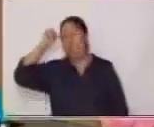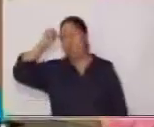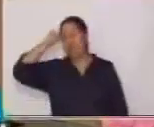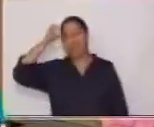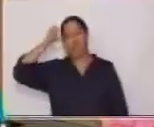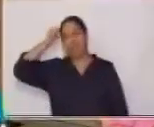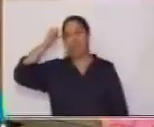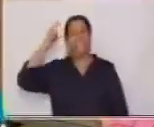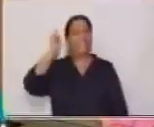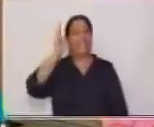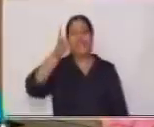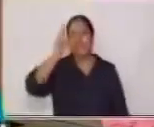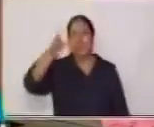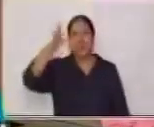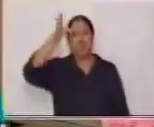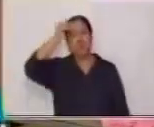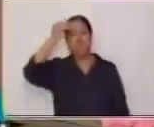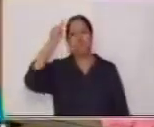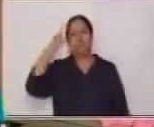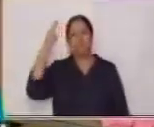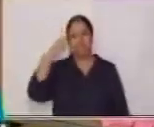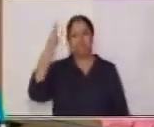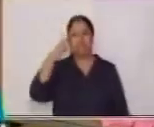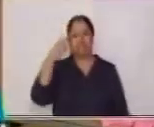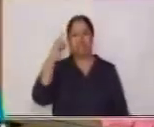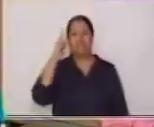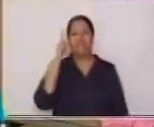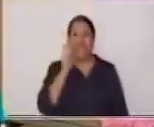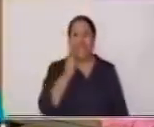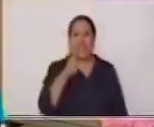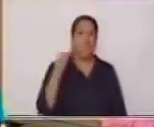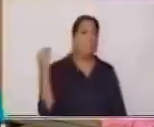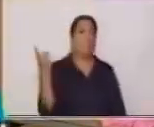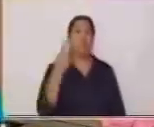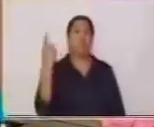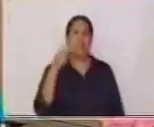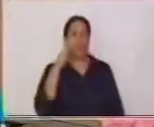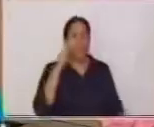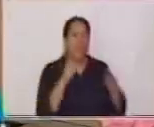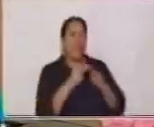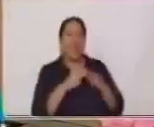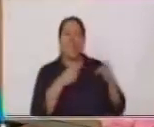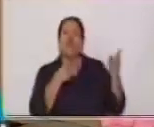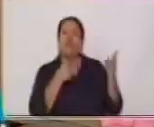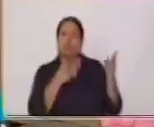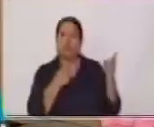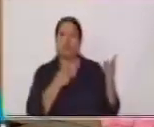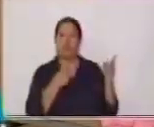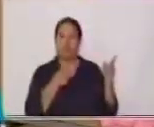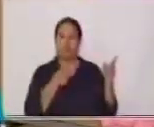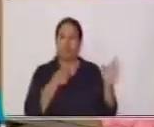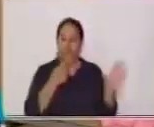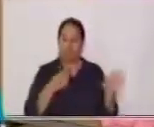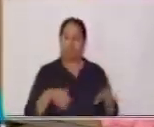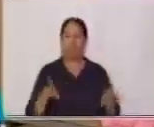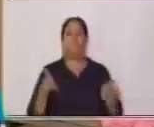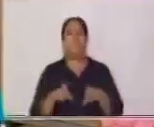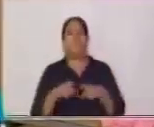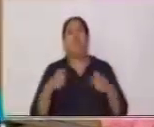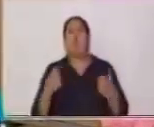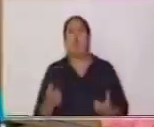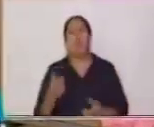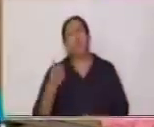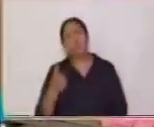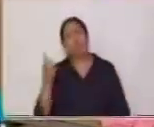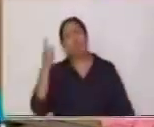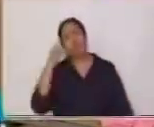tenido previamente. Por eso es importante su narración. ¿Cómo la podemos interpretar? Yo te la voy a dejar acá y piensa tú cómo